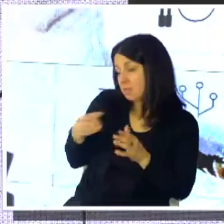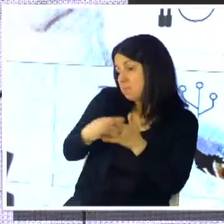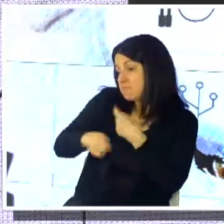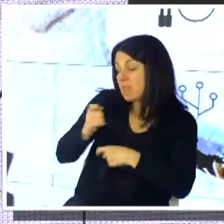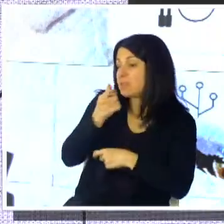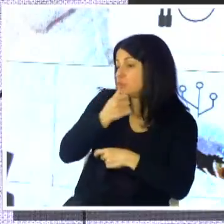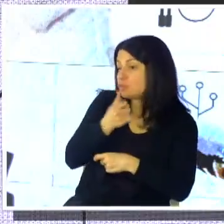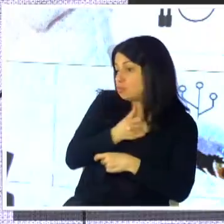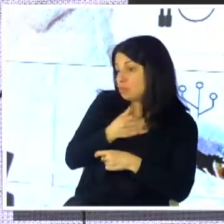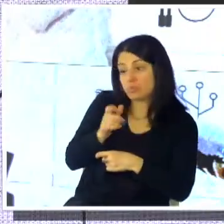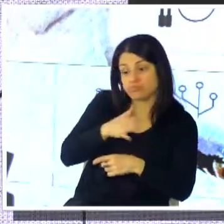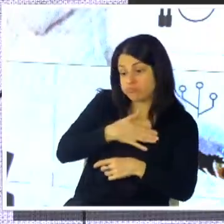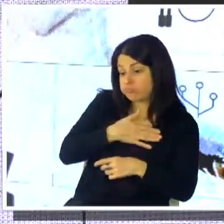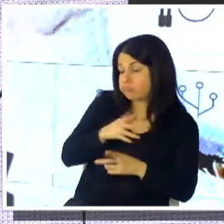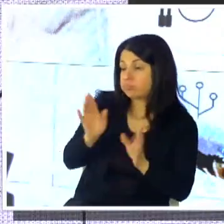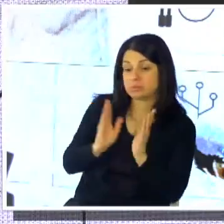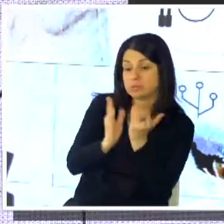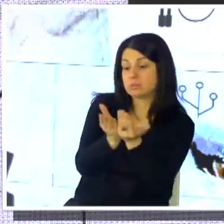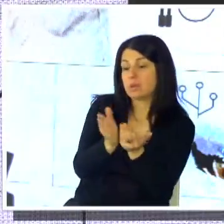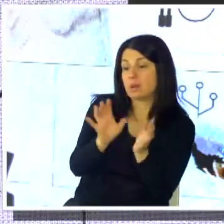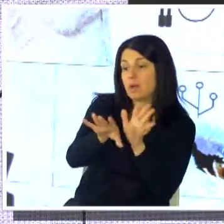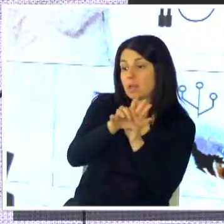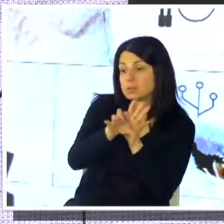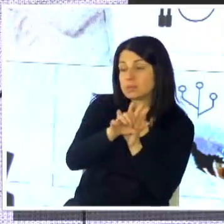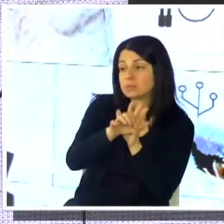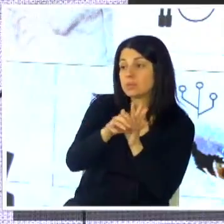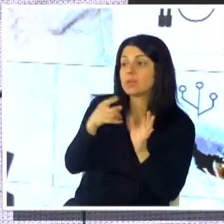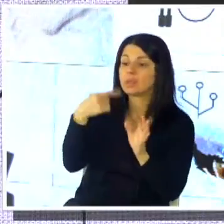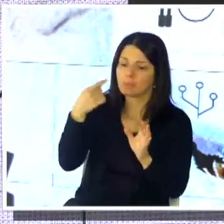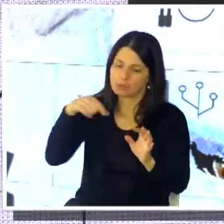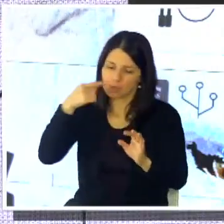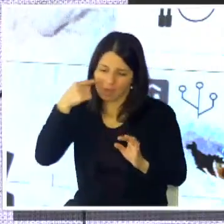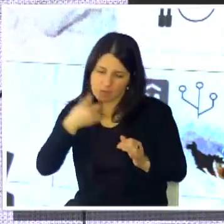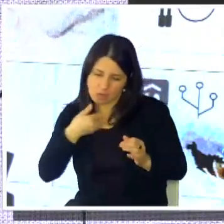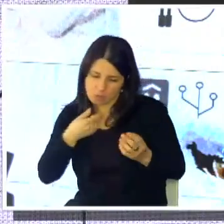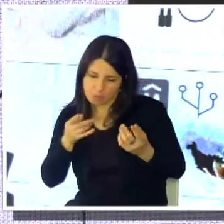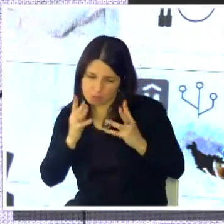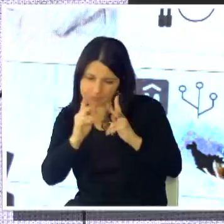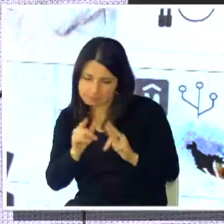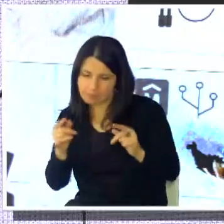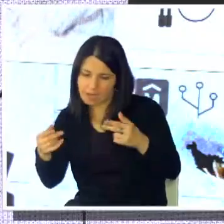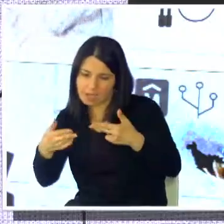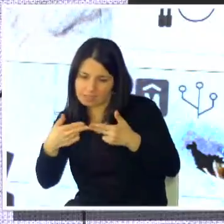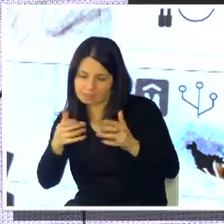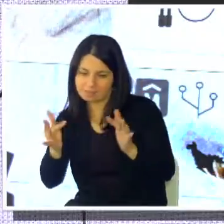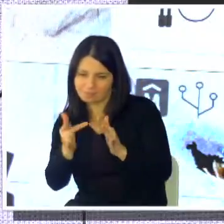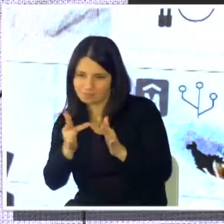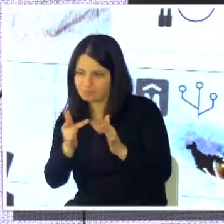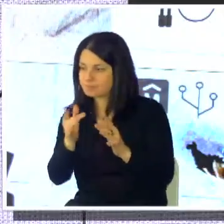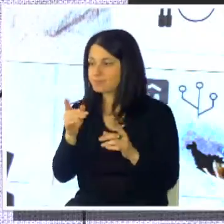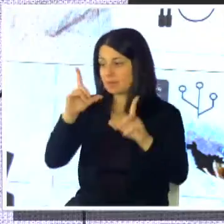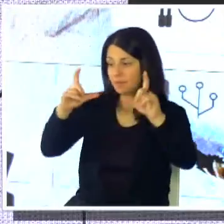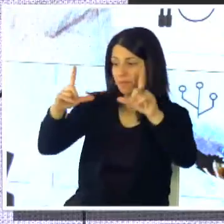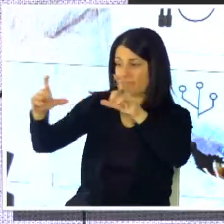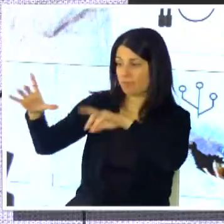soluciones propietarias, protocolos cerrados, que bueno, hay que ver cómo hacer para integrarlos en una plataforma. En la foto tenemos algunos